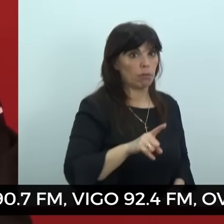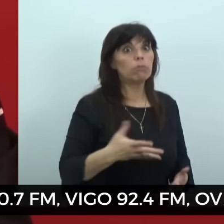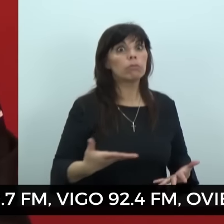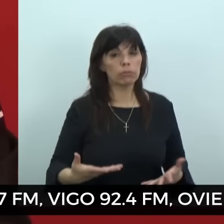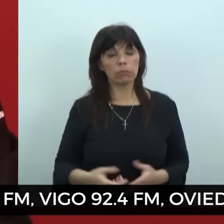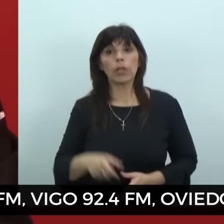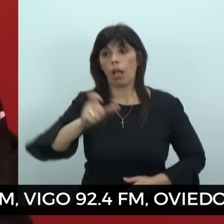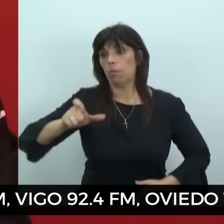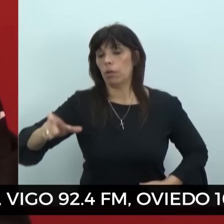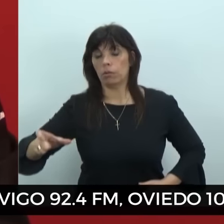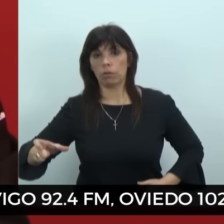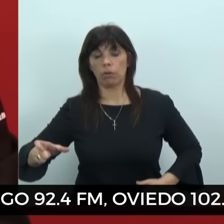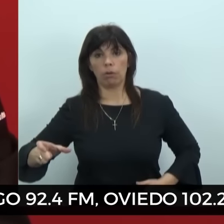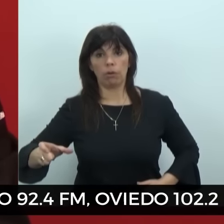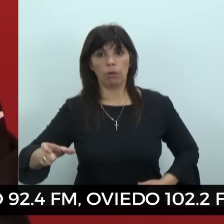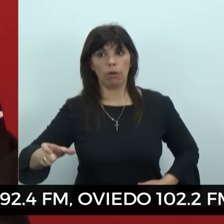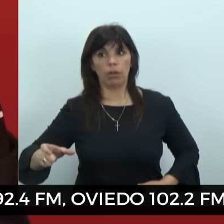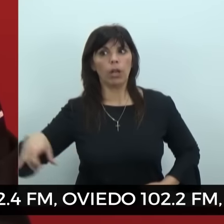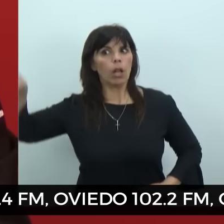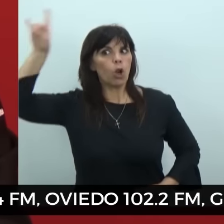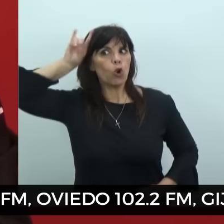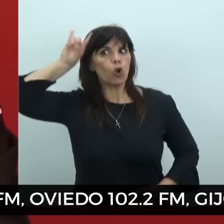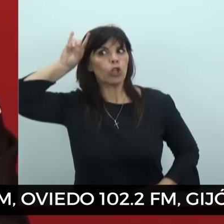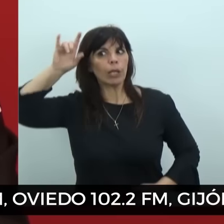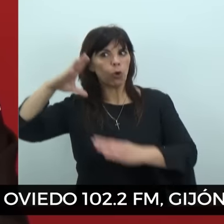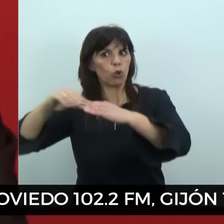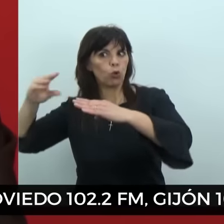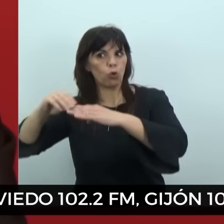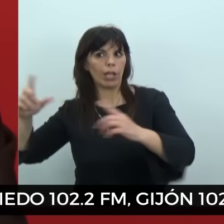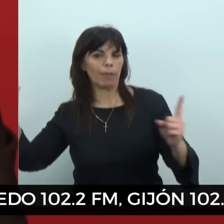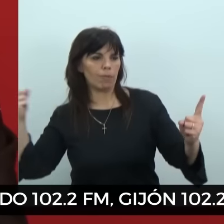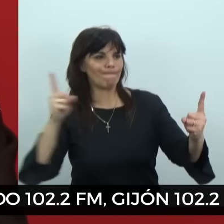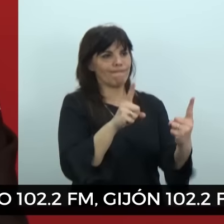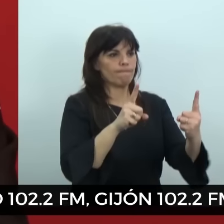Hay gente usada por los demonios para frustrarte.